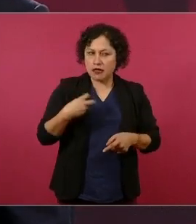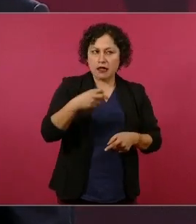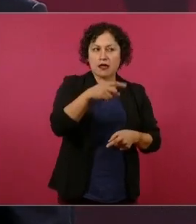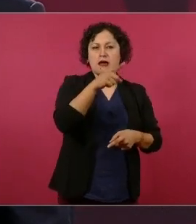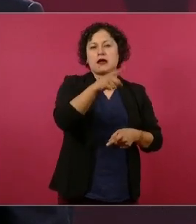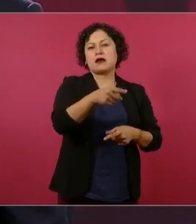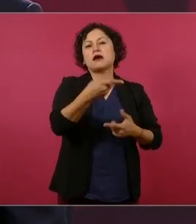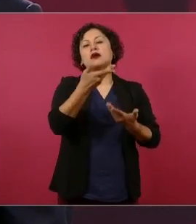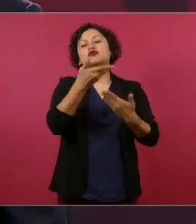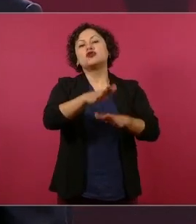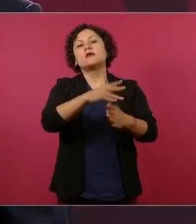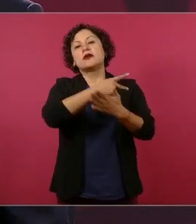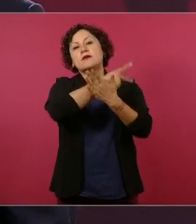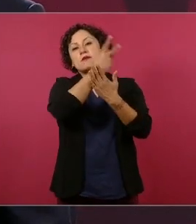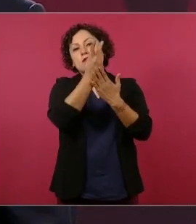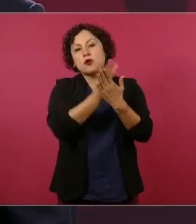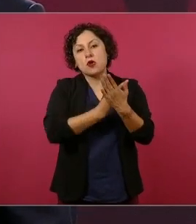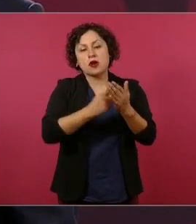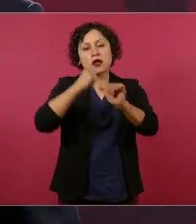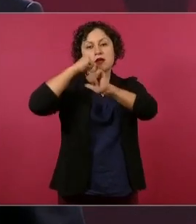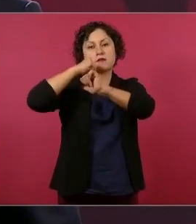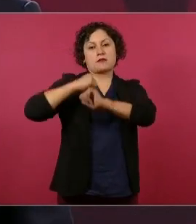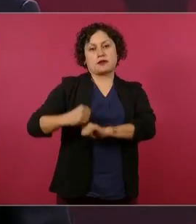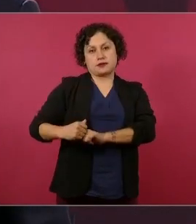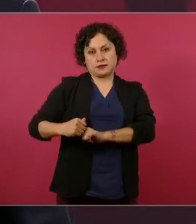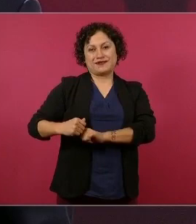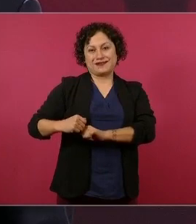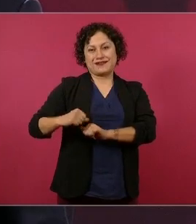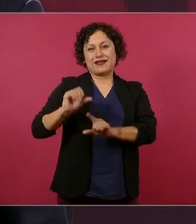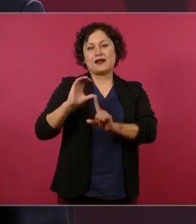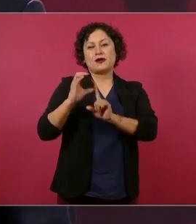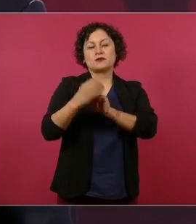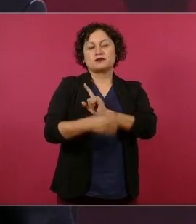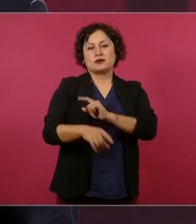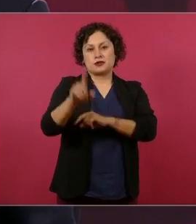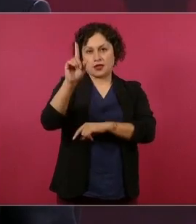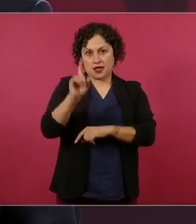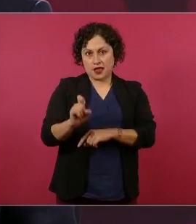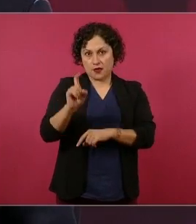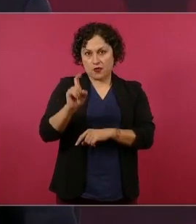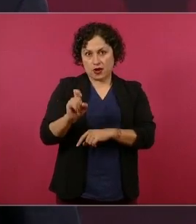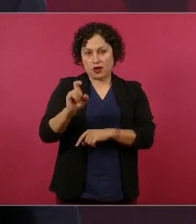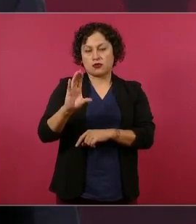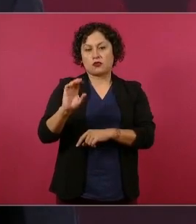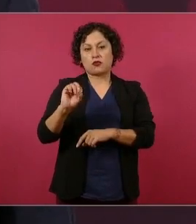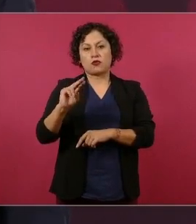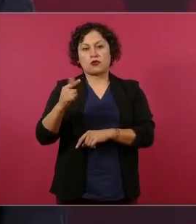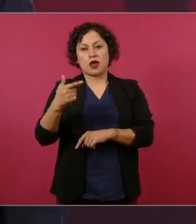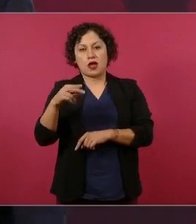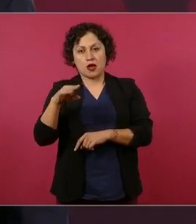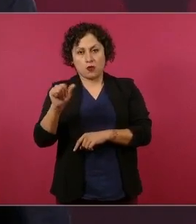agua de la Comisión de Agua se evaluaron, pero